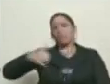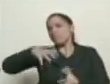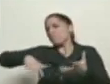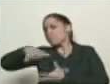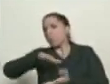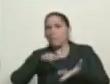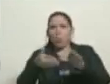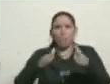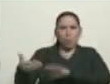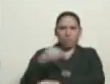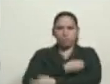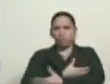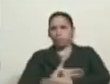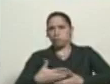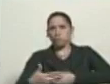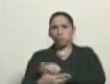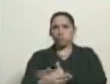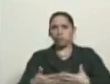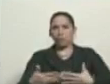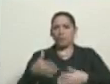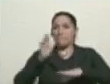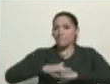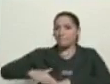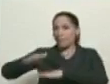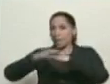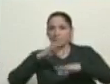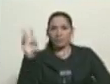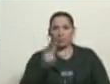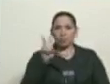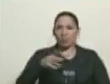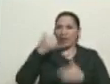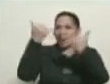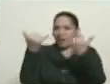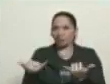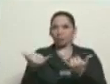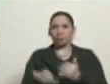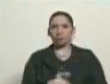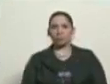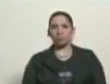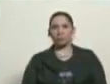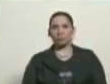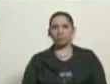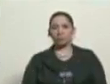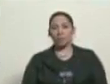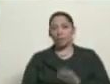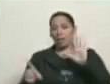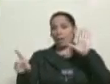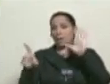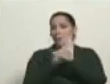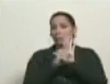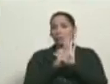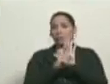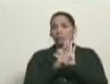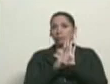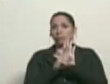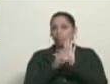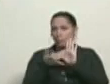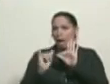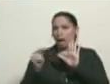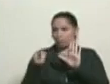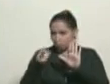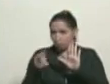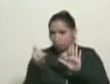o derramamiento de sangre que ocurra en Venezuela a partir de este momento. Y las leyes estarán allí